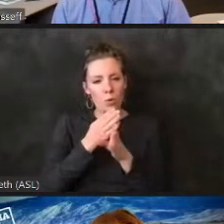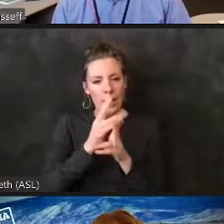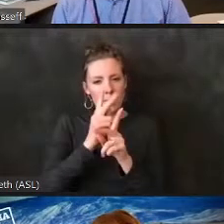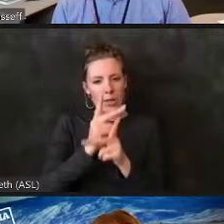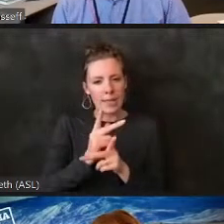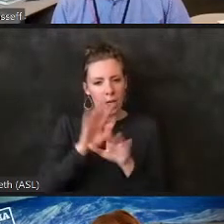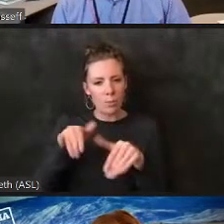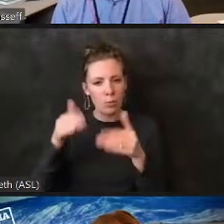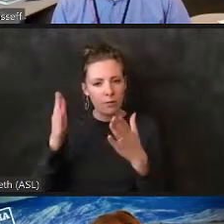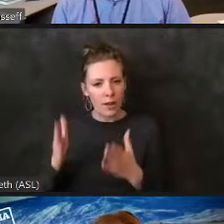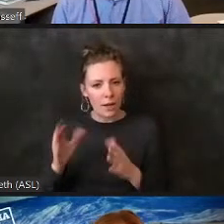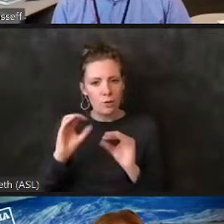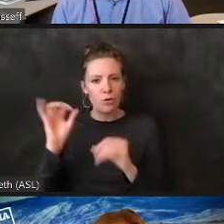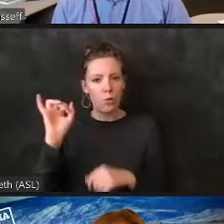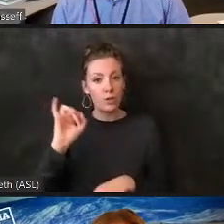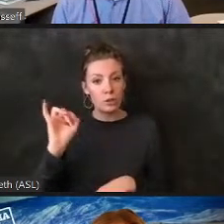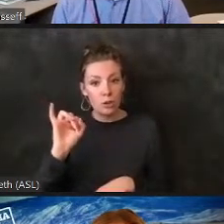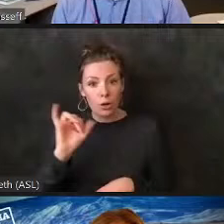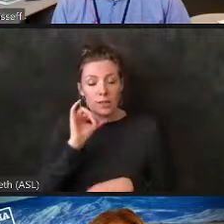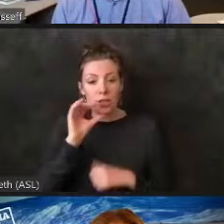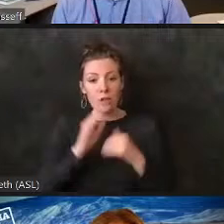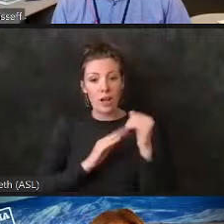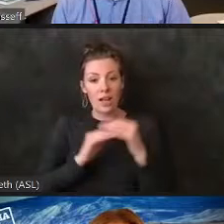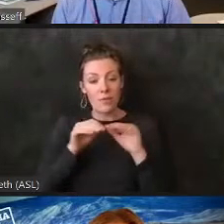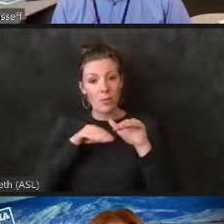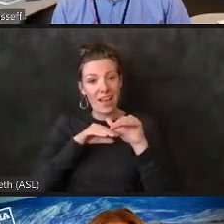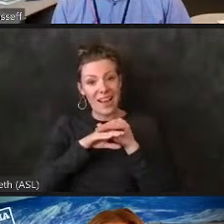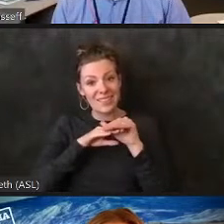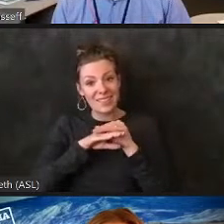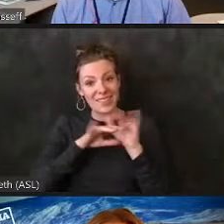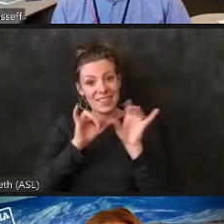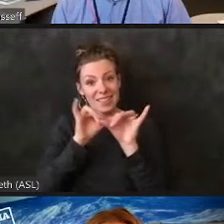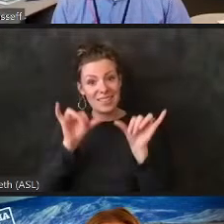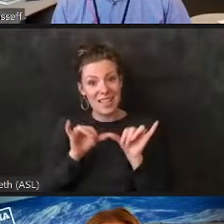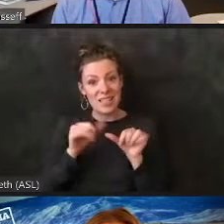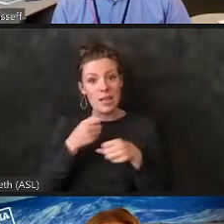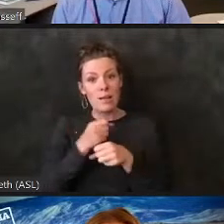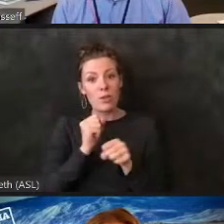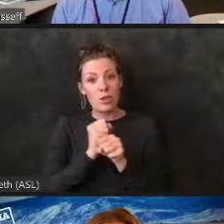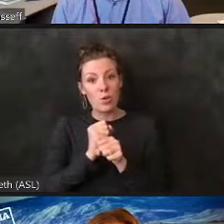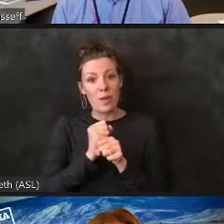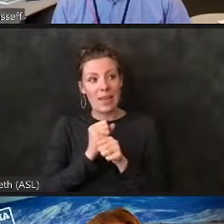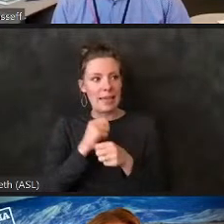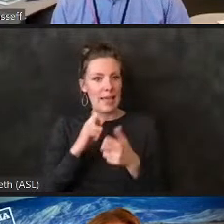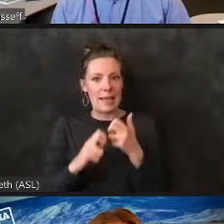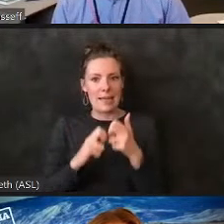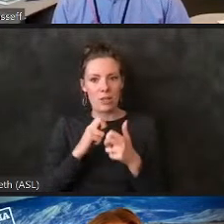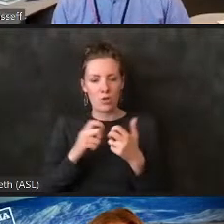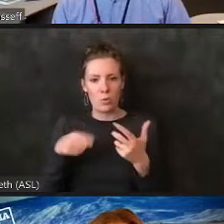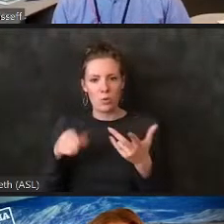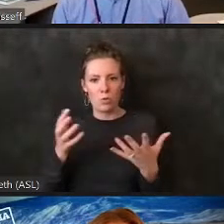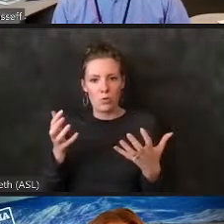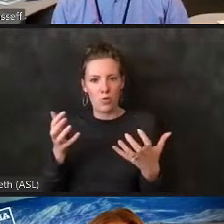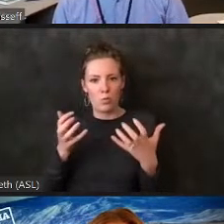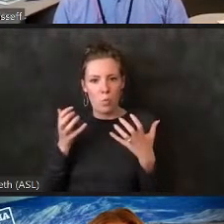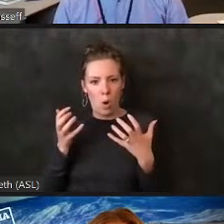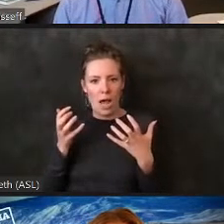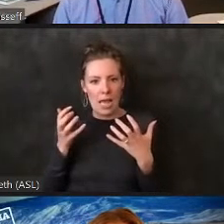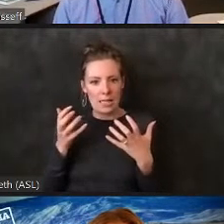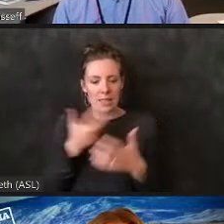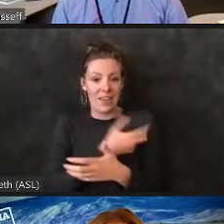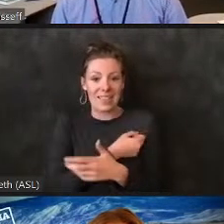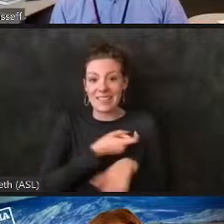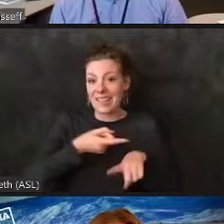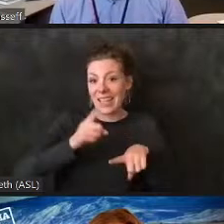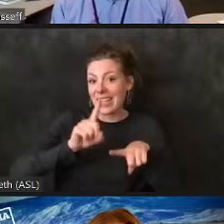insurance, they don't feel comfortable accessing the system, then you create a systemic issue where those who want to get vaccinated can't get vaccinated, even